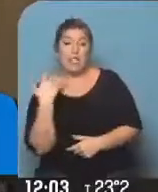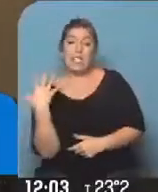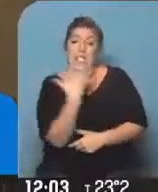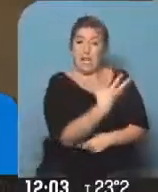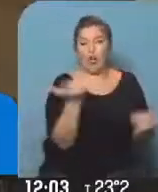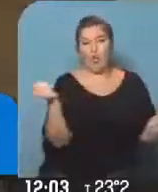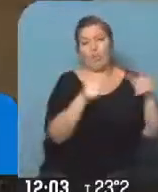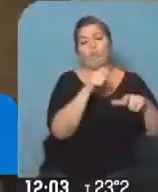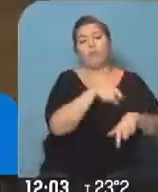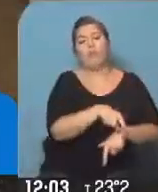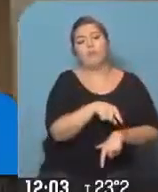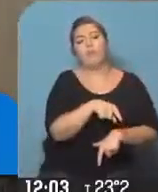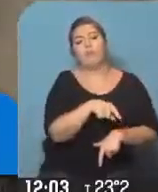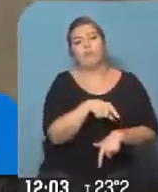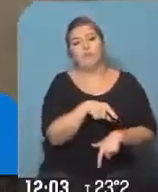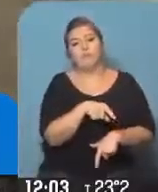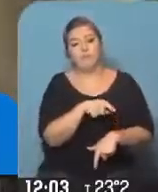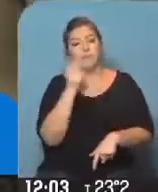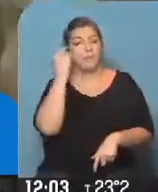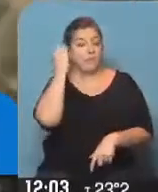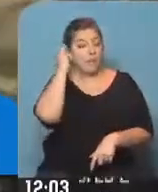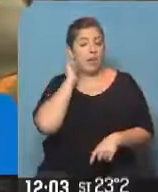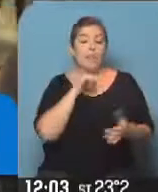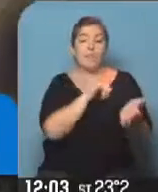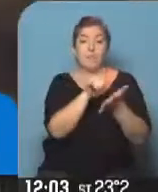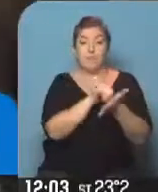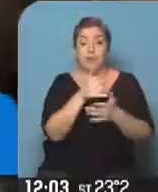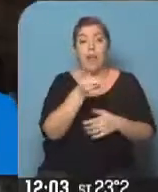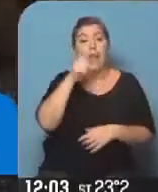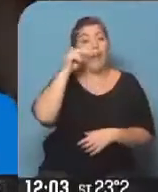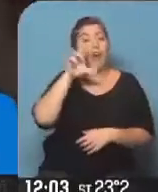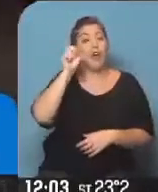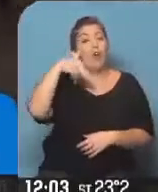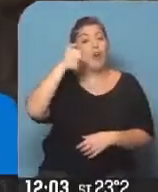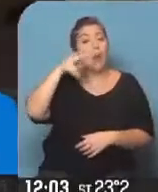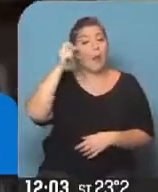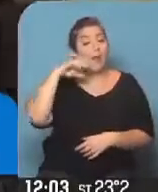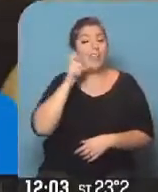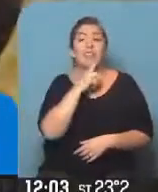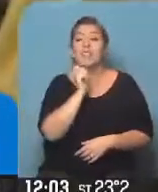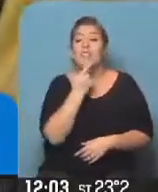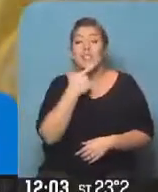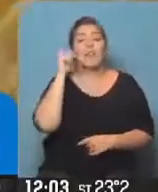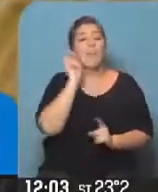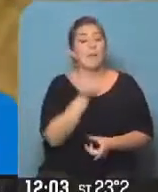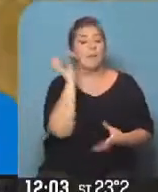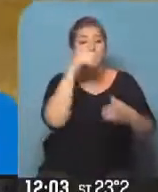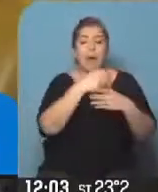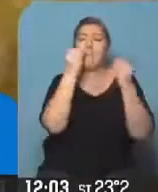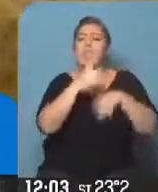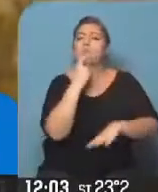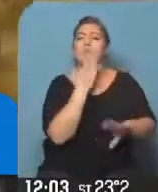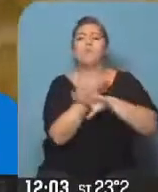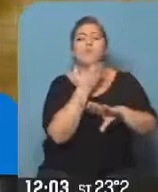supuesto aquí de aeronavegantes también incluido, donde comenzaron entonces con los reclamos, ellos dicen, argumentan